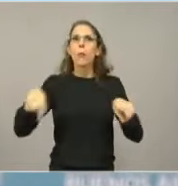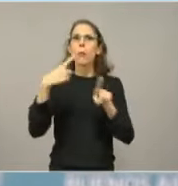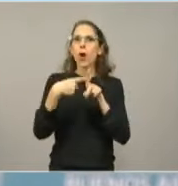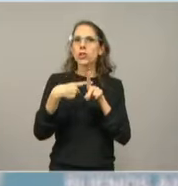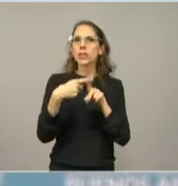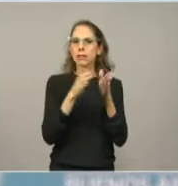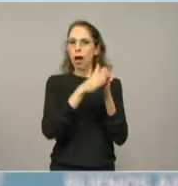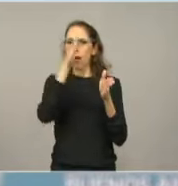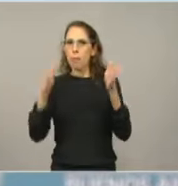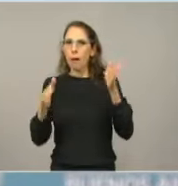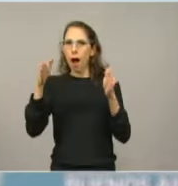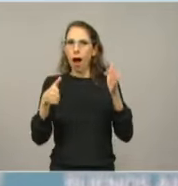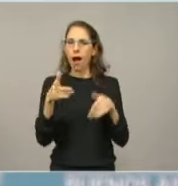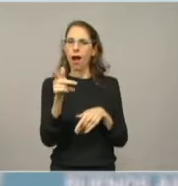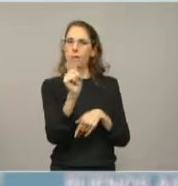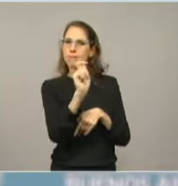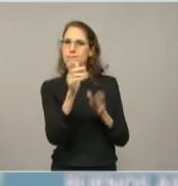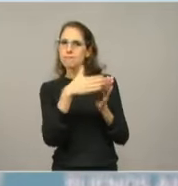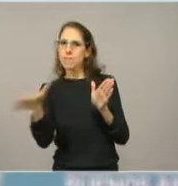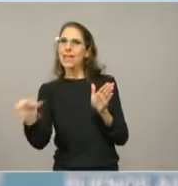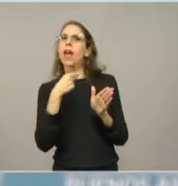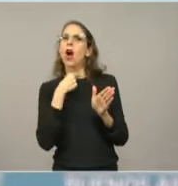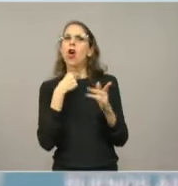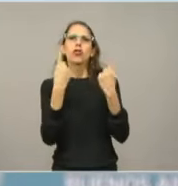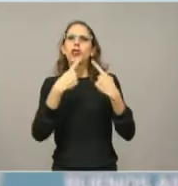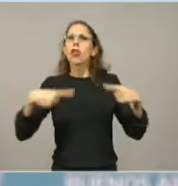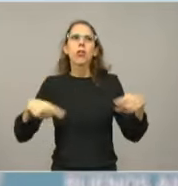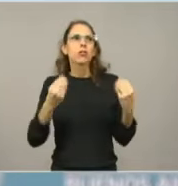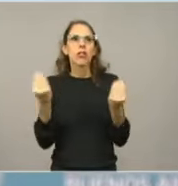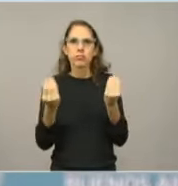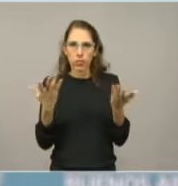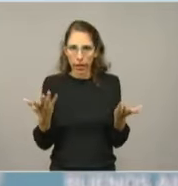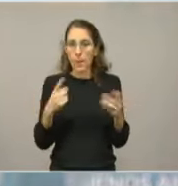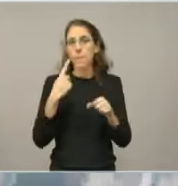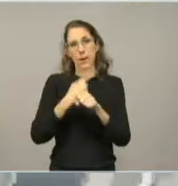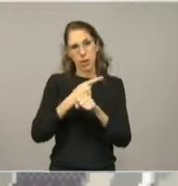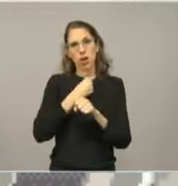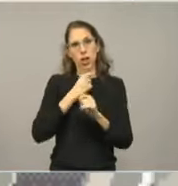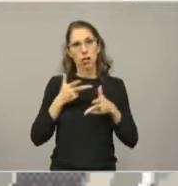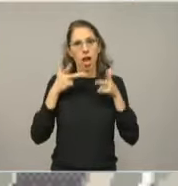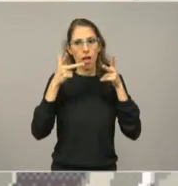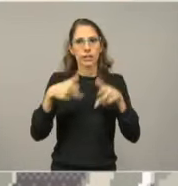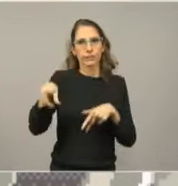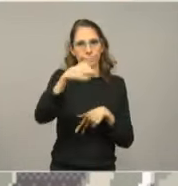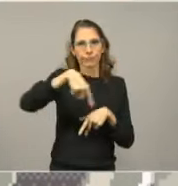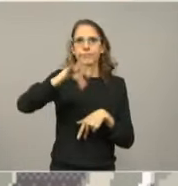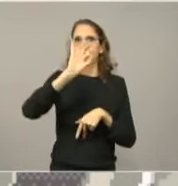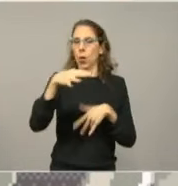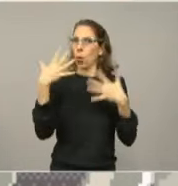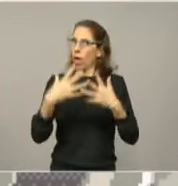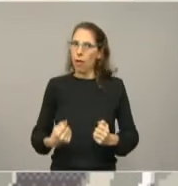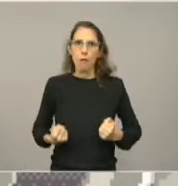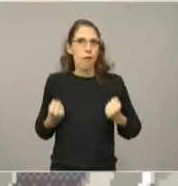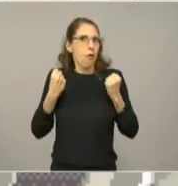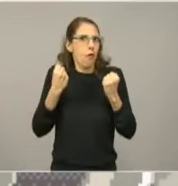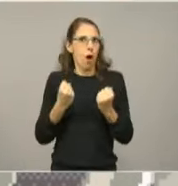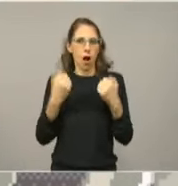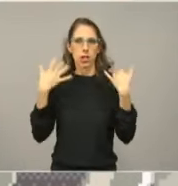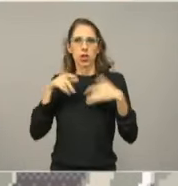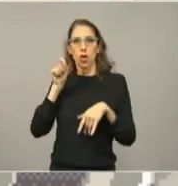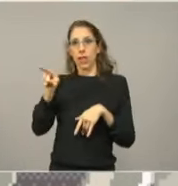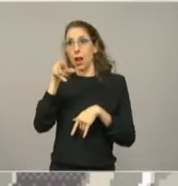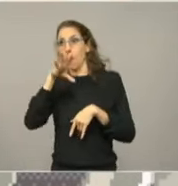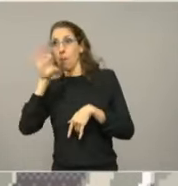de agosto primero señalando que es un esfuerzo financiero muy muy importante tanto del gobierno de la provincia de Buenos Aires como del